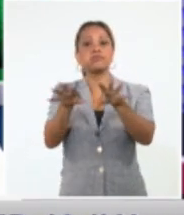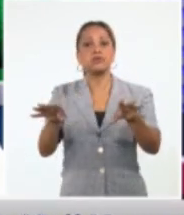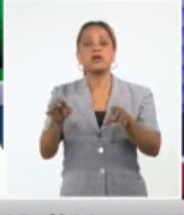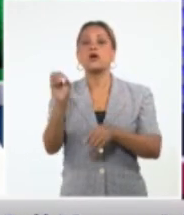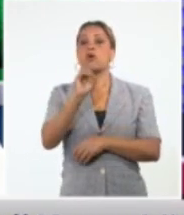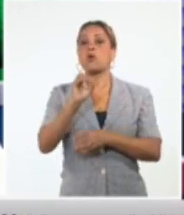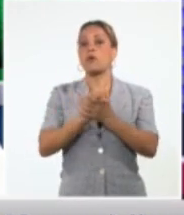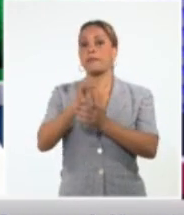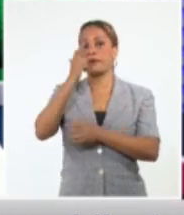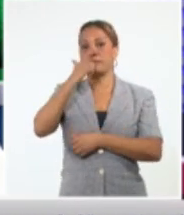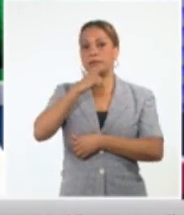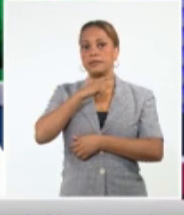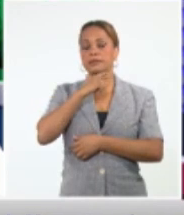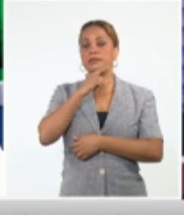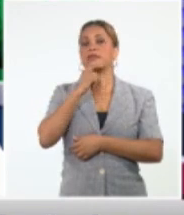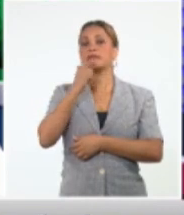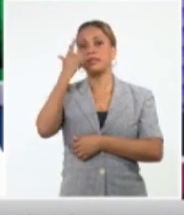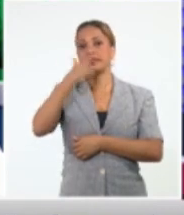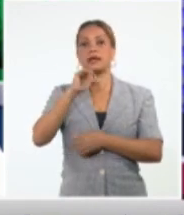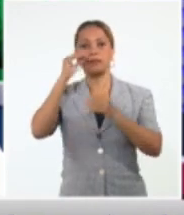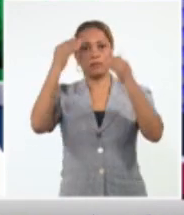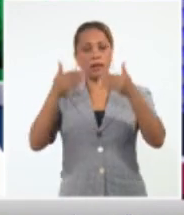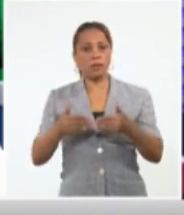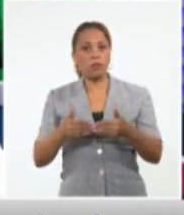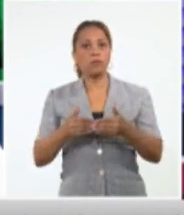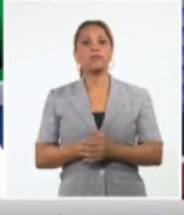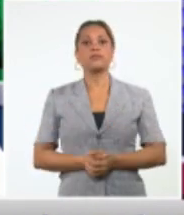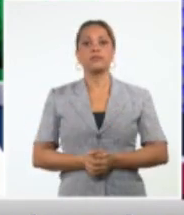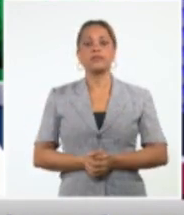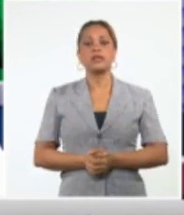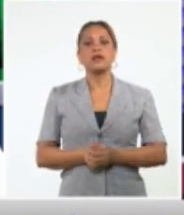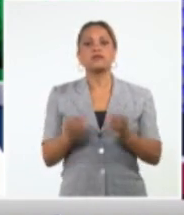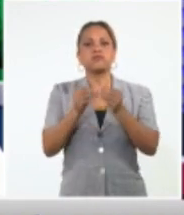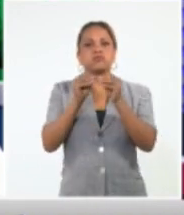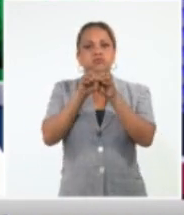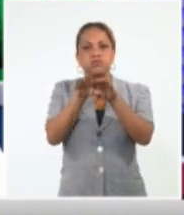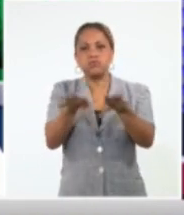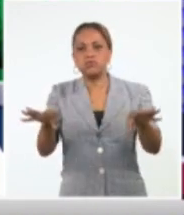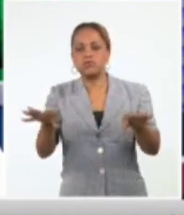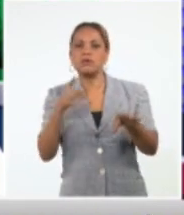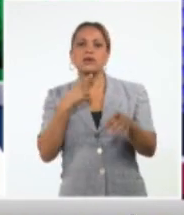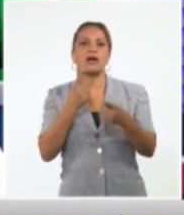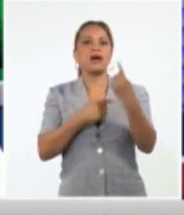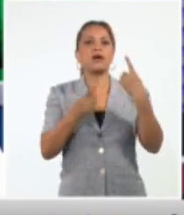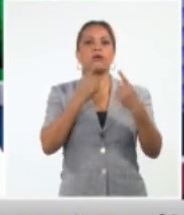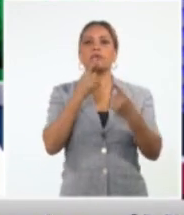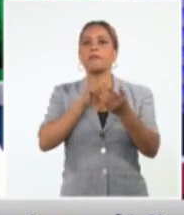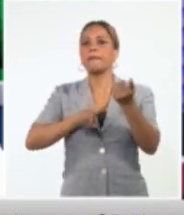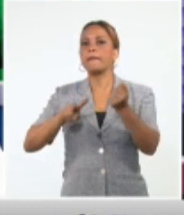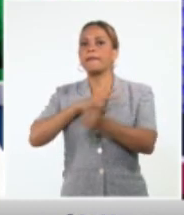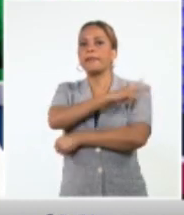Salud, con una rápida diseminación, aislándose casos en varios países del